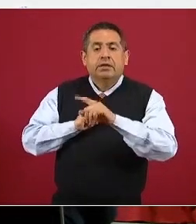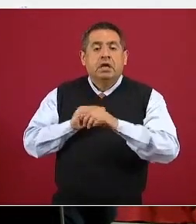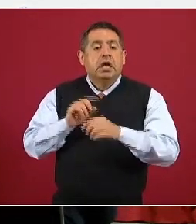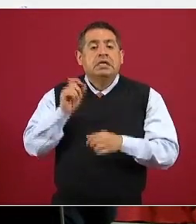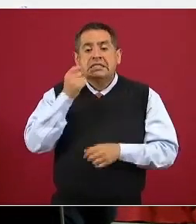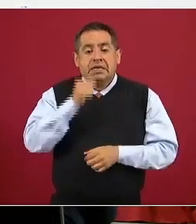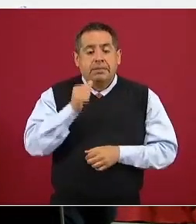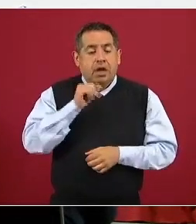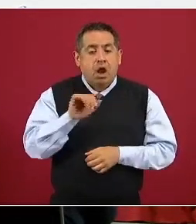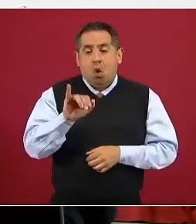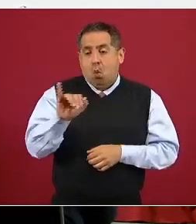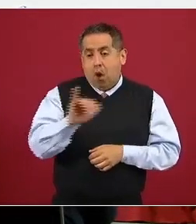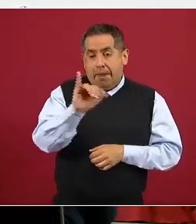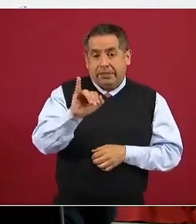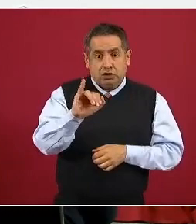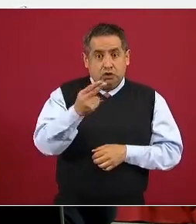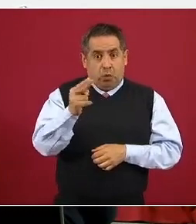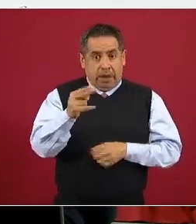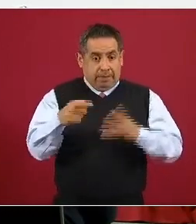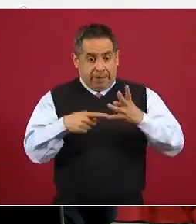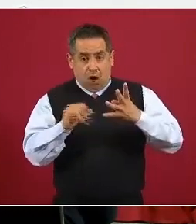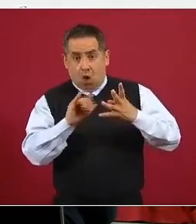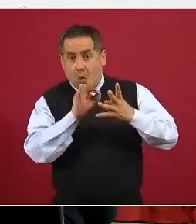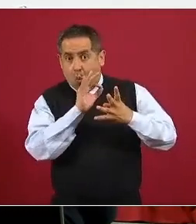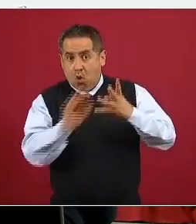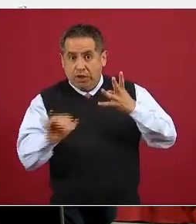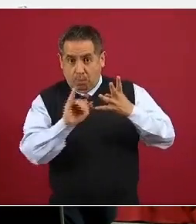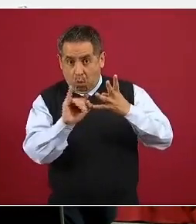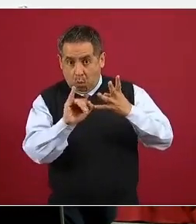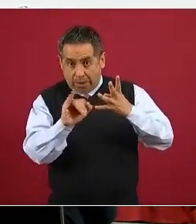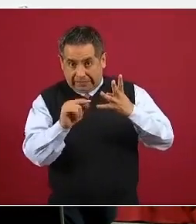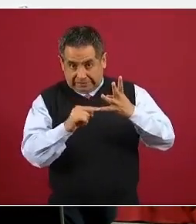último jueves de noviembre de cada año.